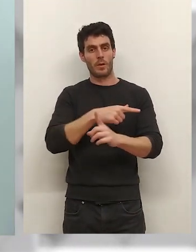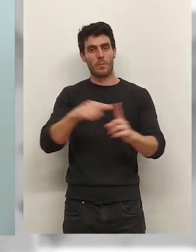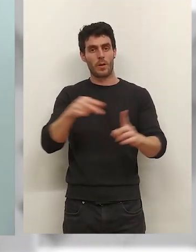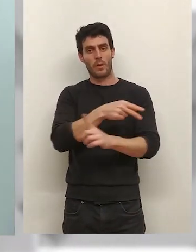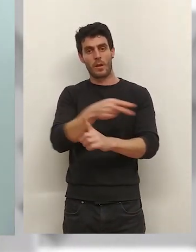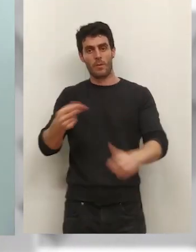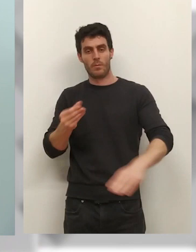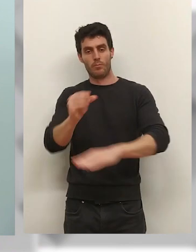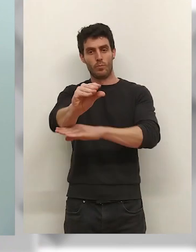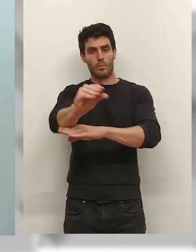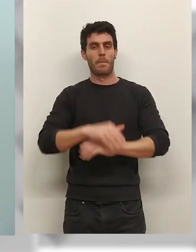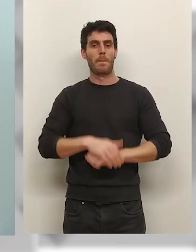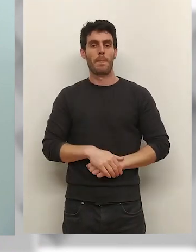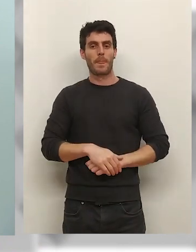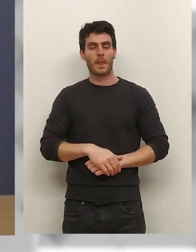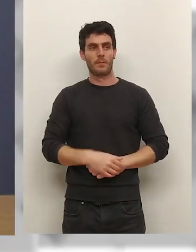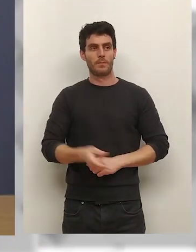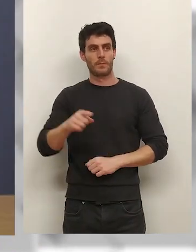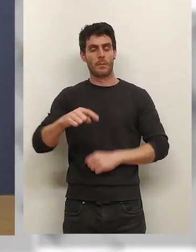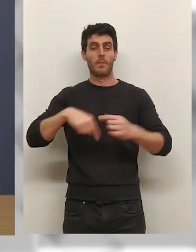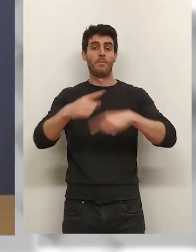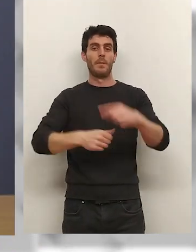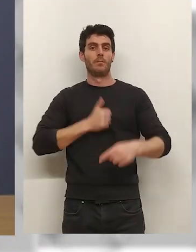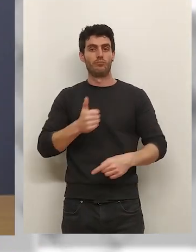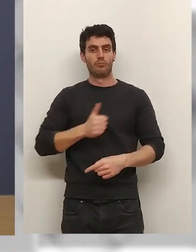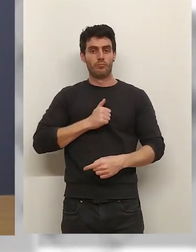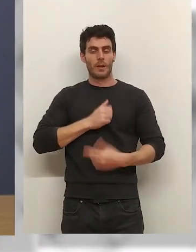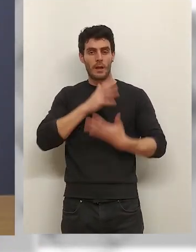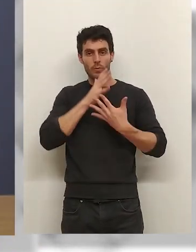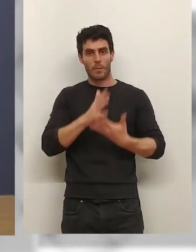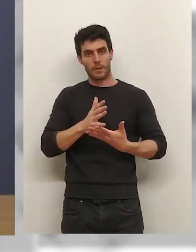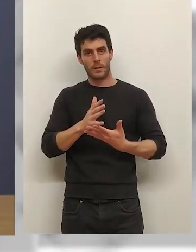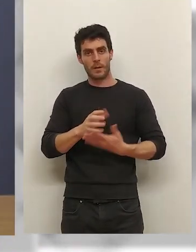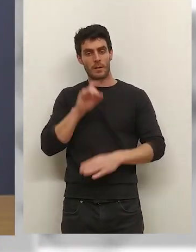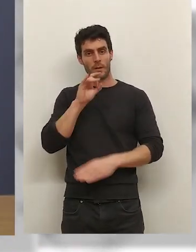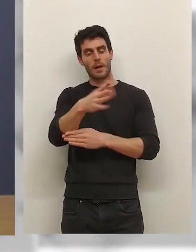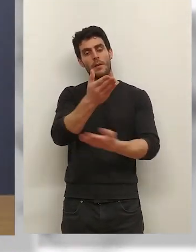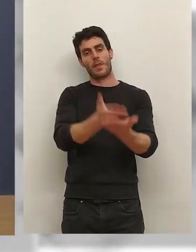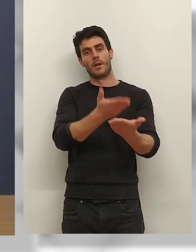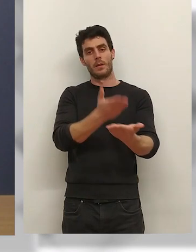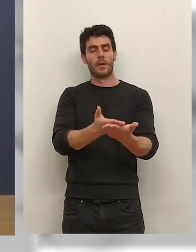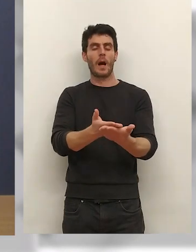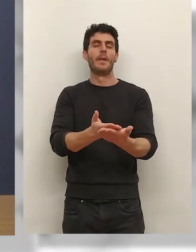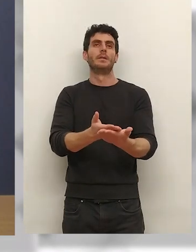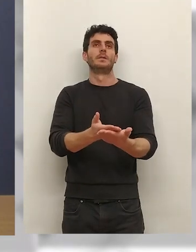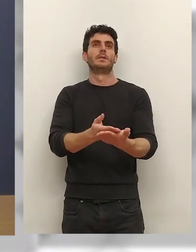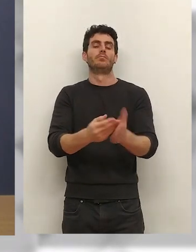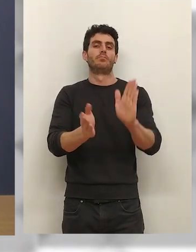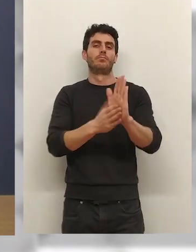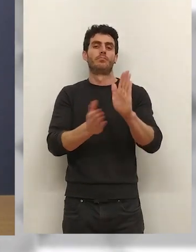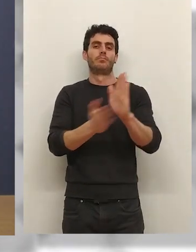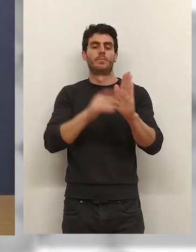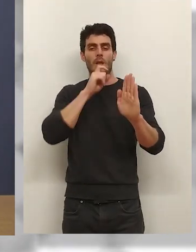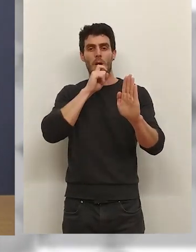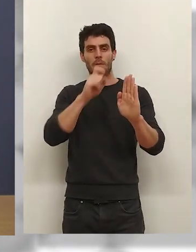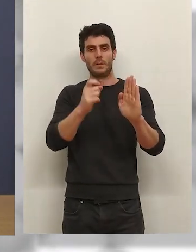millones y medio de euros. En estos días, las familias beneficiarias están recibiendo las cartas certificadas por las que se